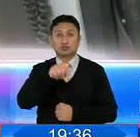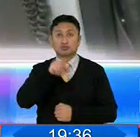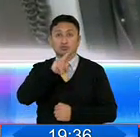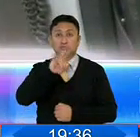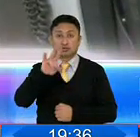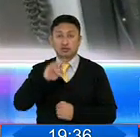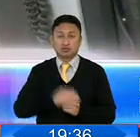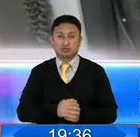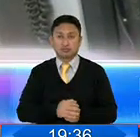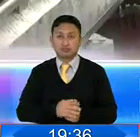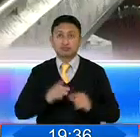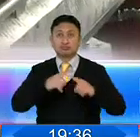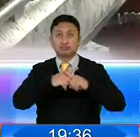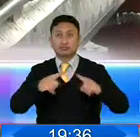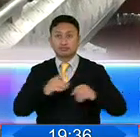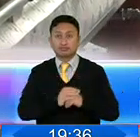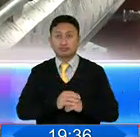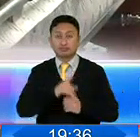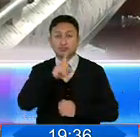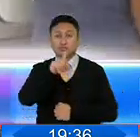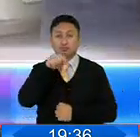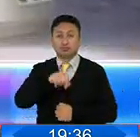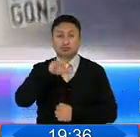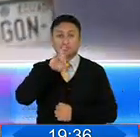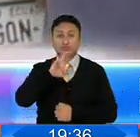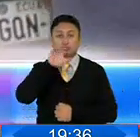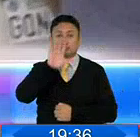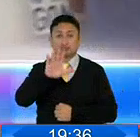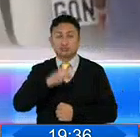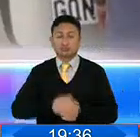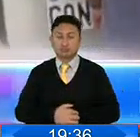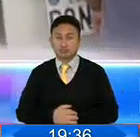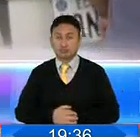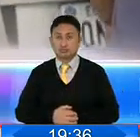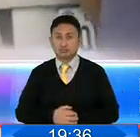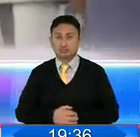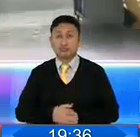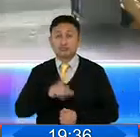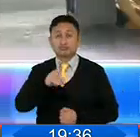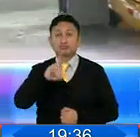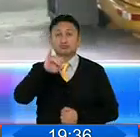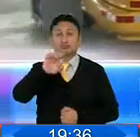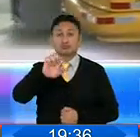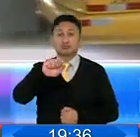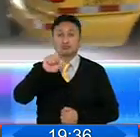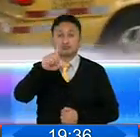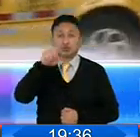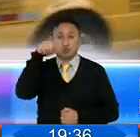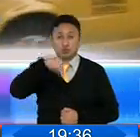$2.27. Extra y Eco País en $1.75 y diésel en